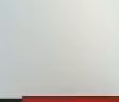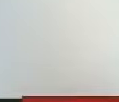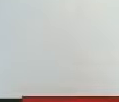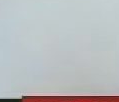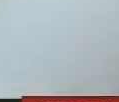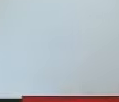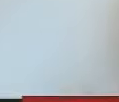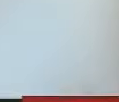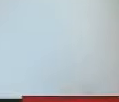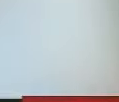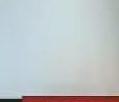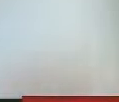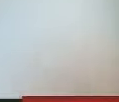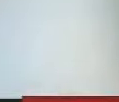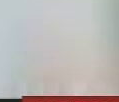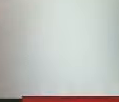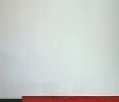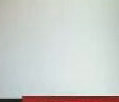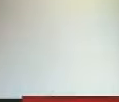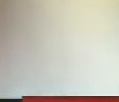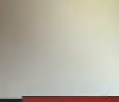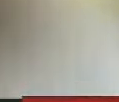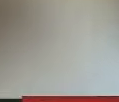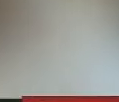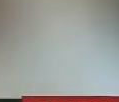sí, doctor. Es